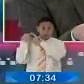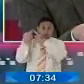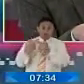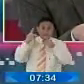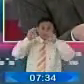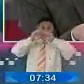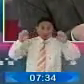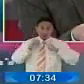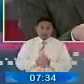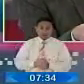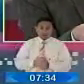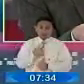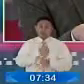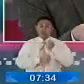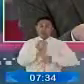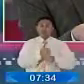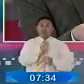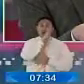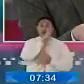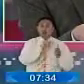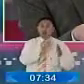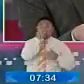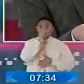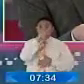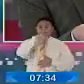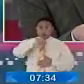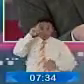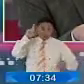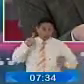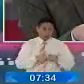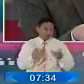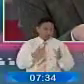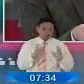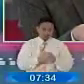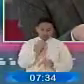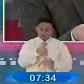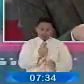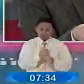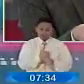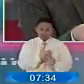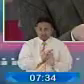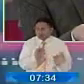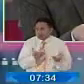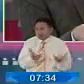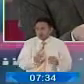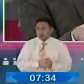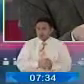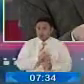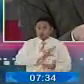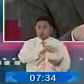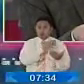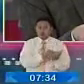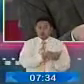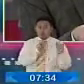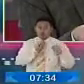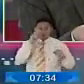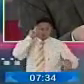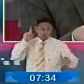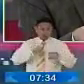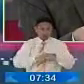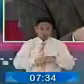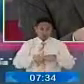del 2016, pero estaba completamente parada, no había un acuerdo, no estaban trabajando, no estaba funcionando, y llegamos nosotros y nos pusimos de acuerdo